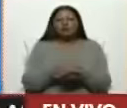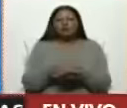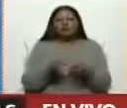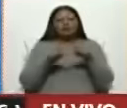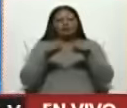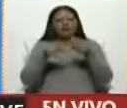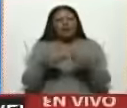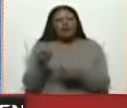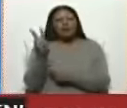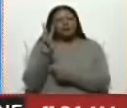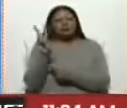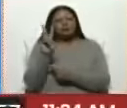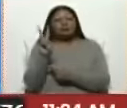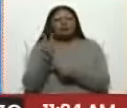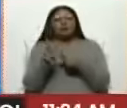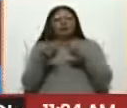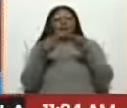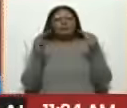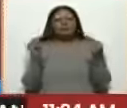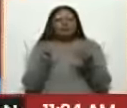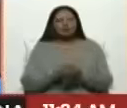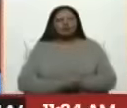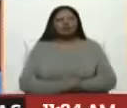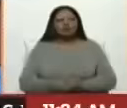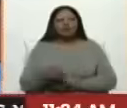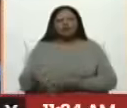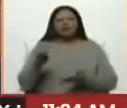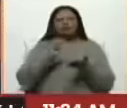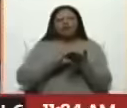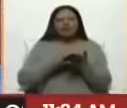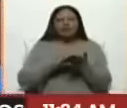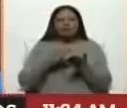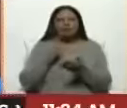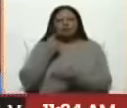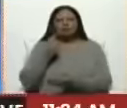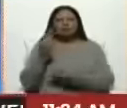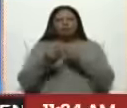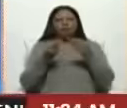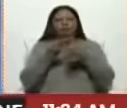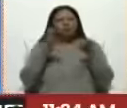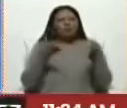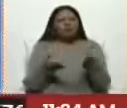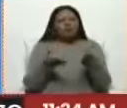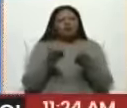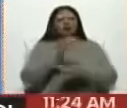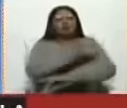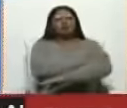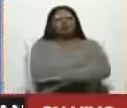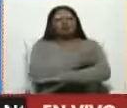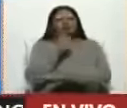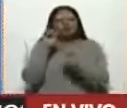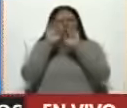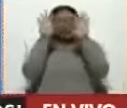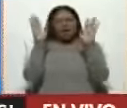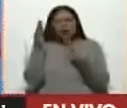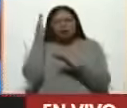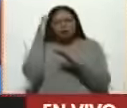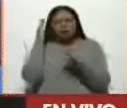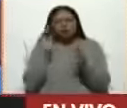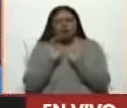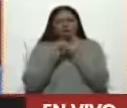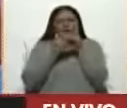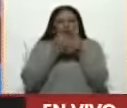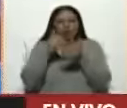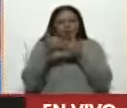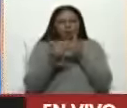Venezuela en paz. Los mirandinos sí pueden decir cómo gobierna la derecha. Ellos están escondiendo sus planes